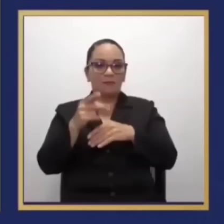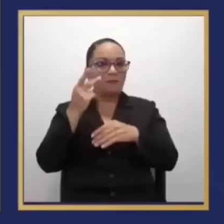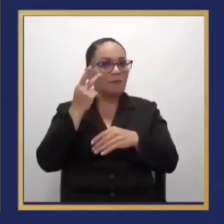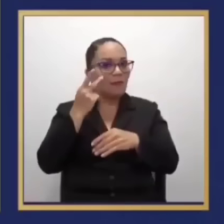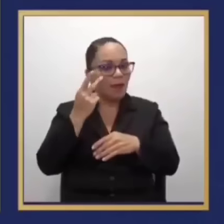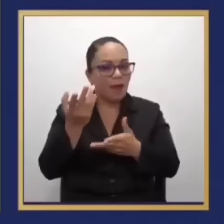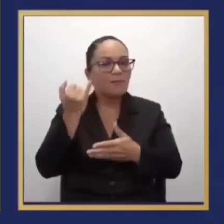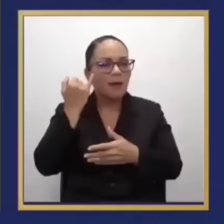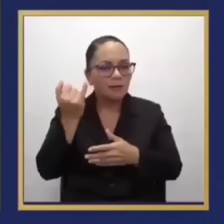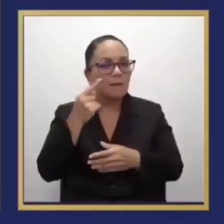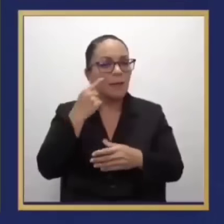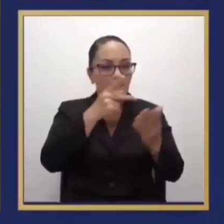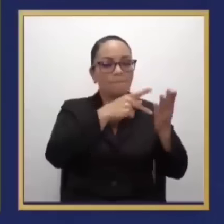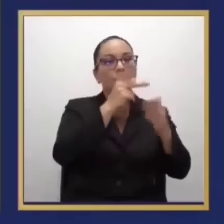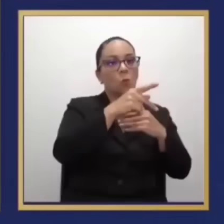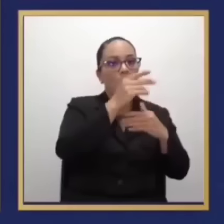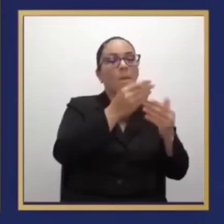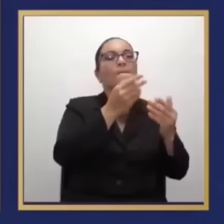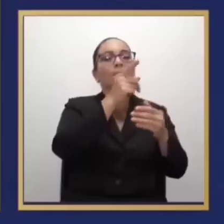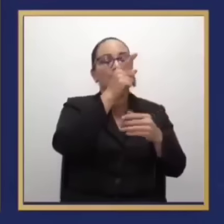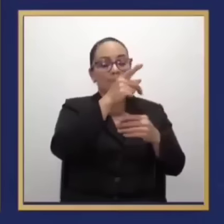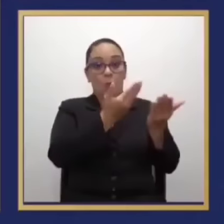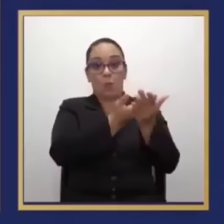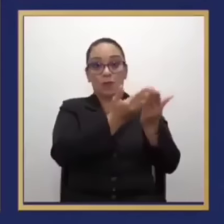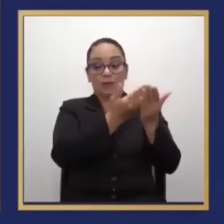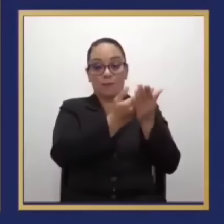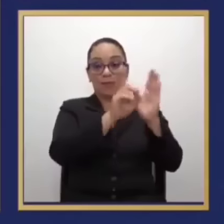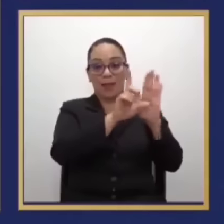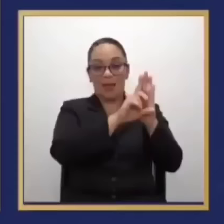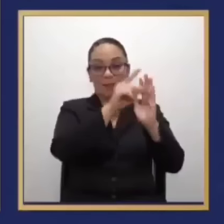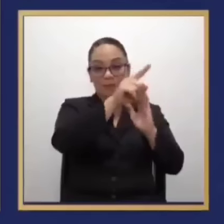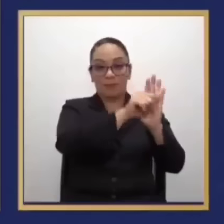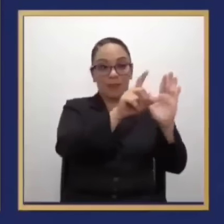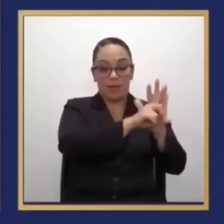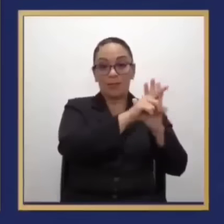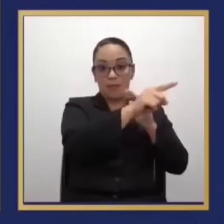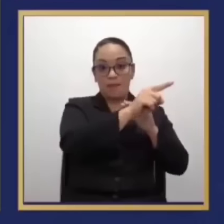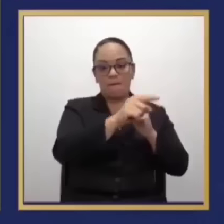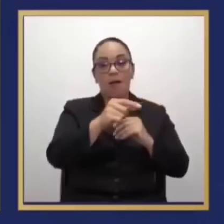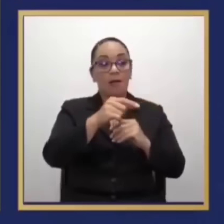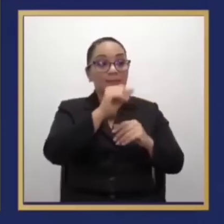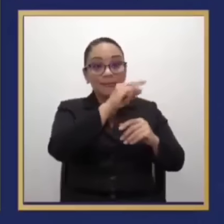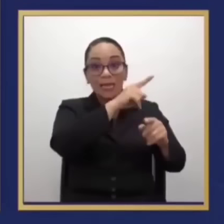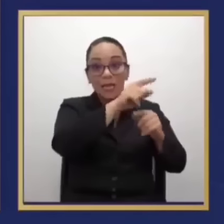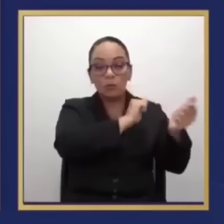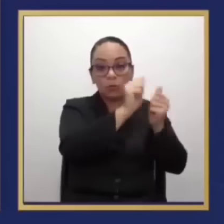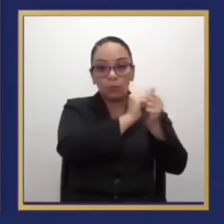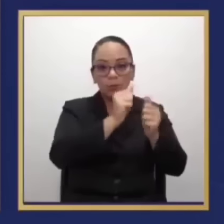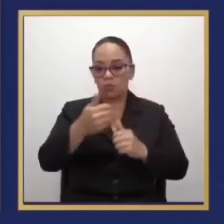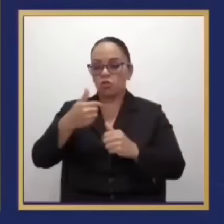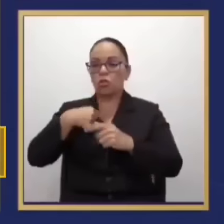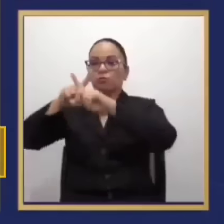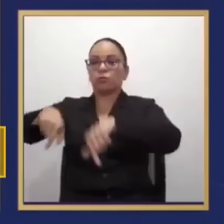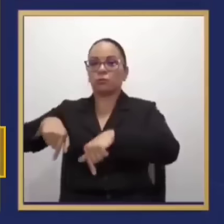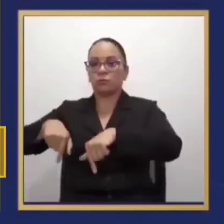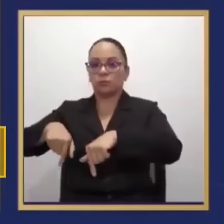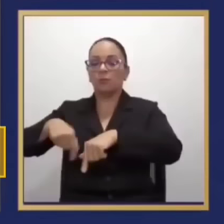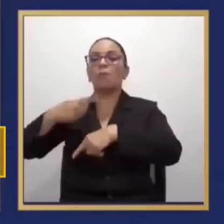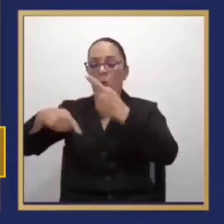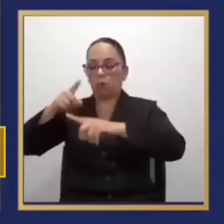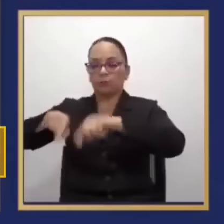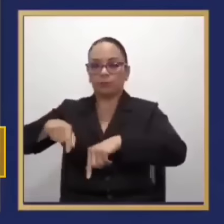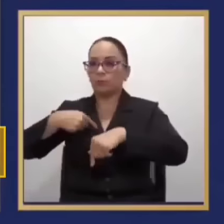vez, yo voy a vetar, si progresa, ¿verdad? No sé si conseguirán los 38 votos. Es